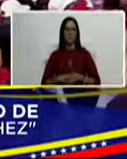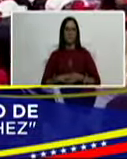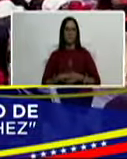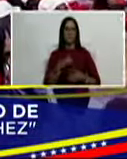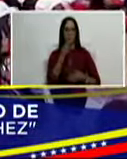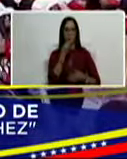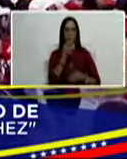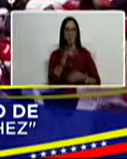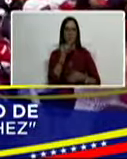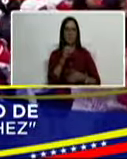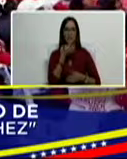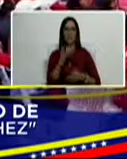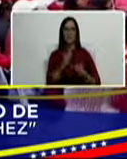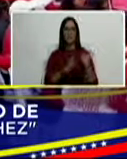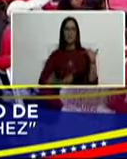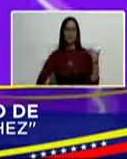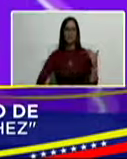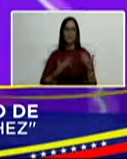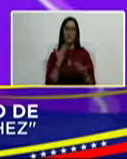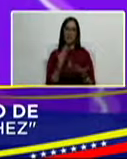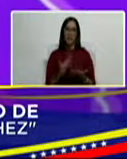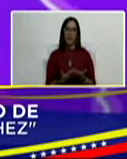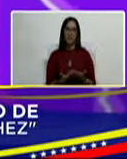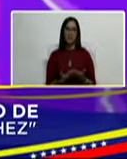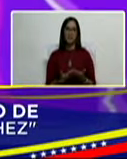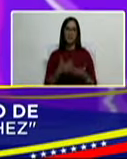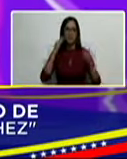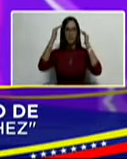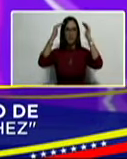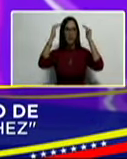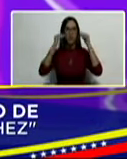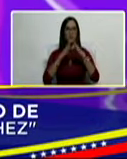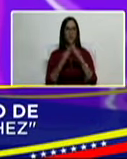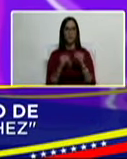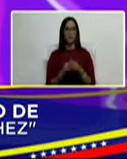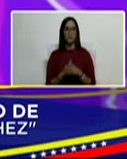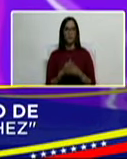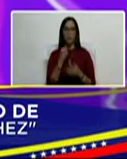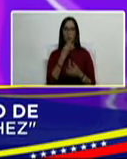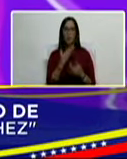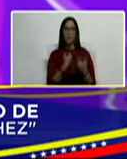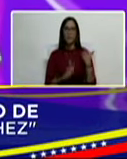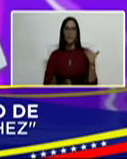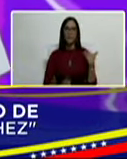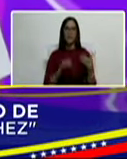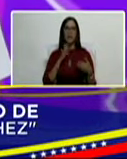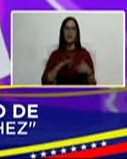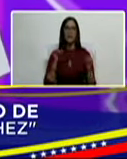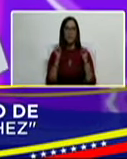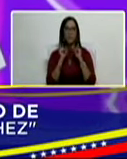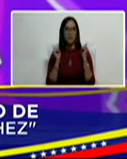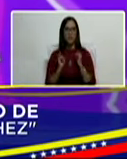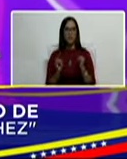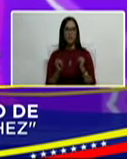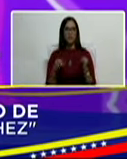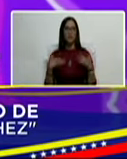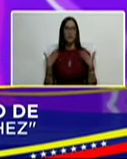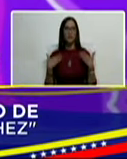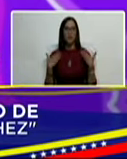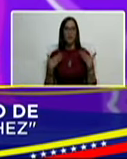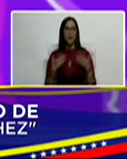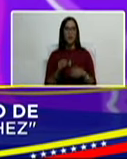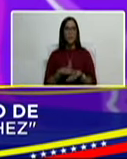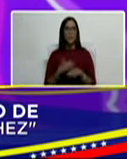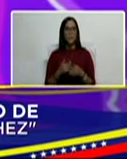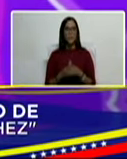Buenas tardes, presidente. Gracias. Saludos a todos. Bueno, presidente, estamos felices, contentas, porque